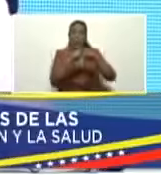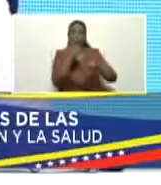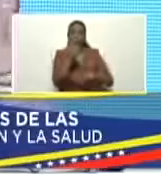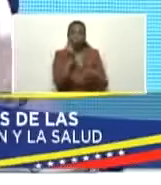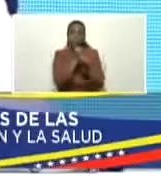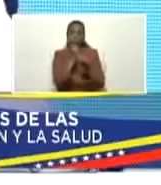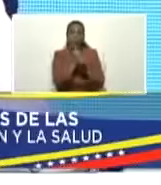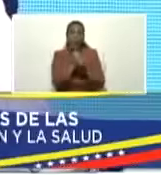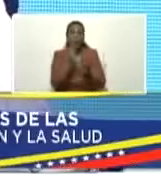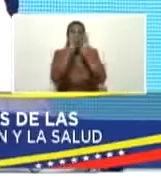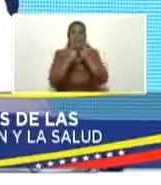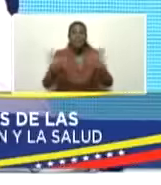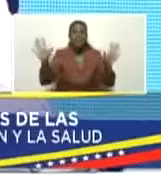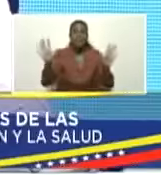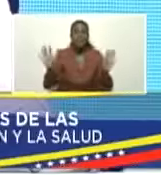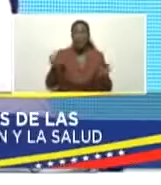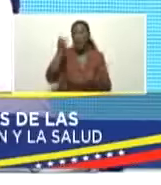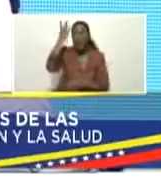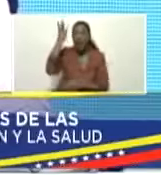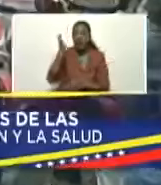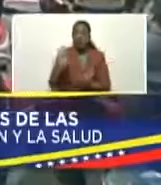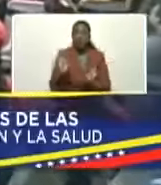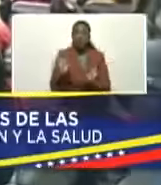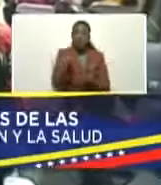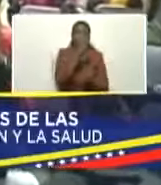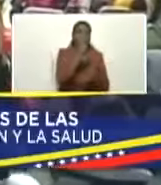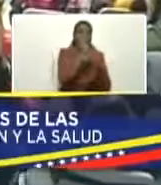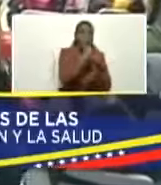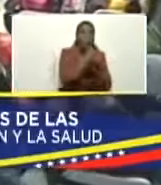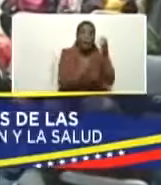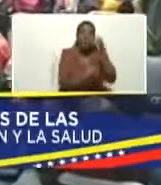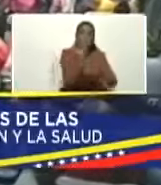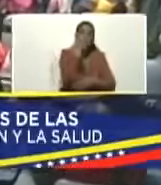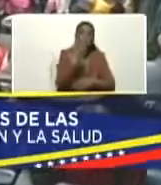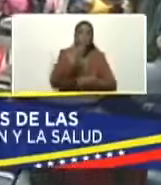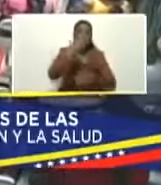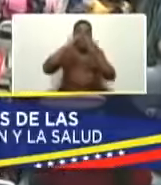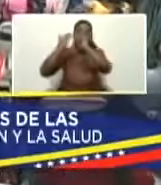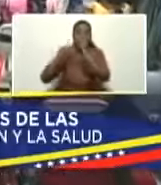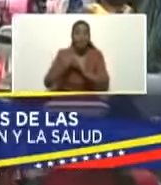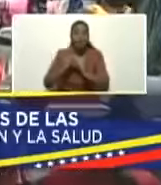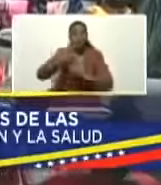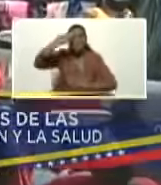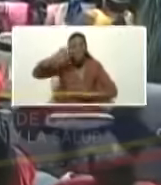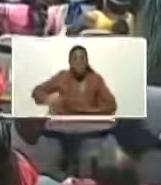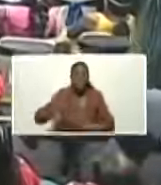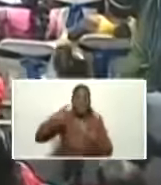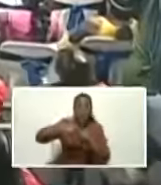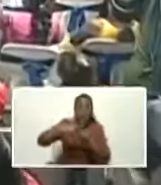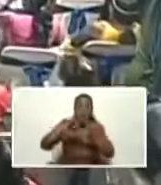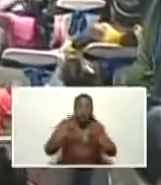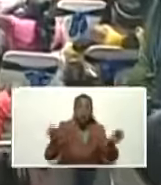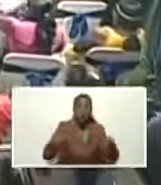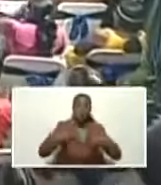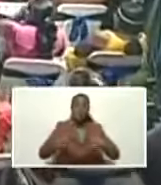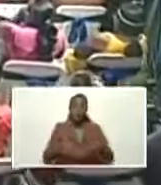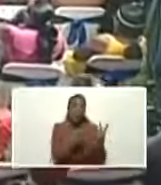buen gobierno, una bendición. Y del 1x10 de buen gobierno nació las brigadas comunitarias militares de educación y de